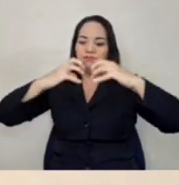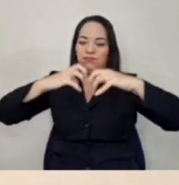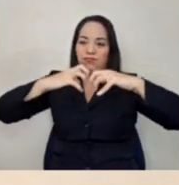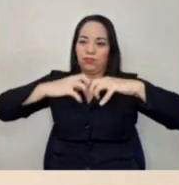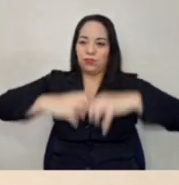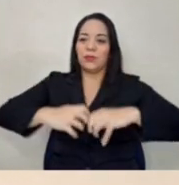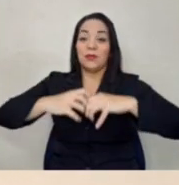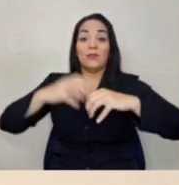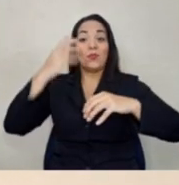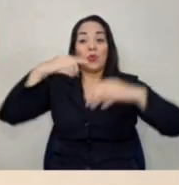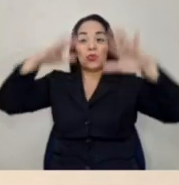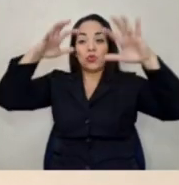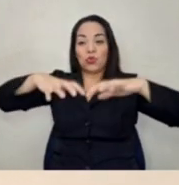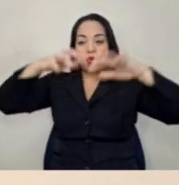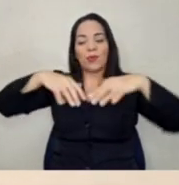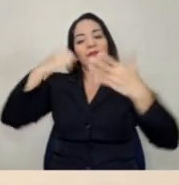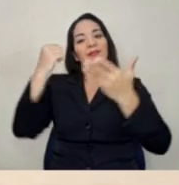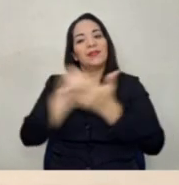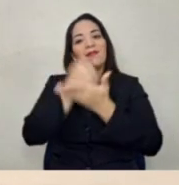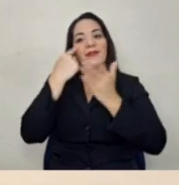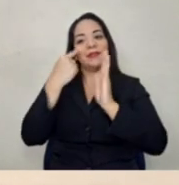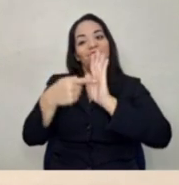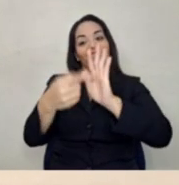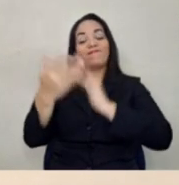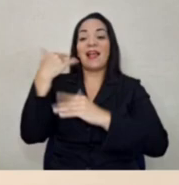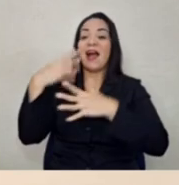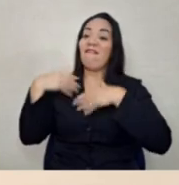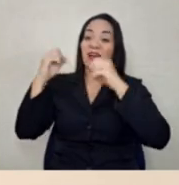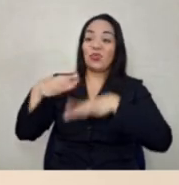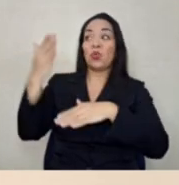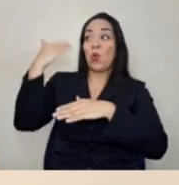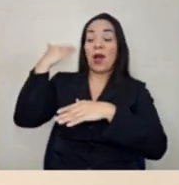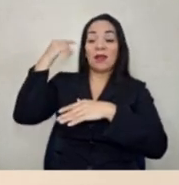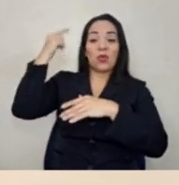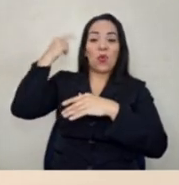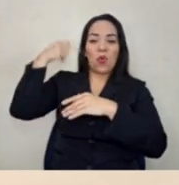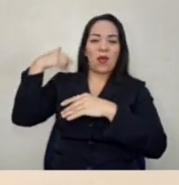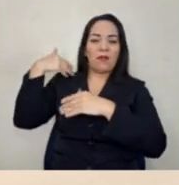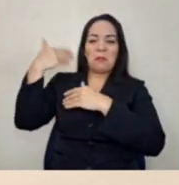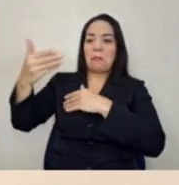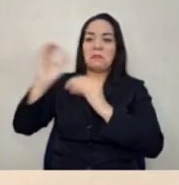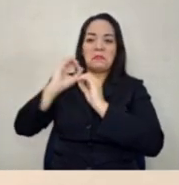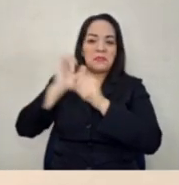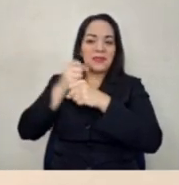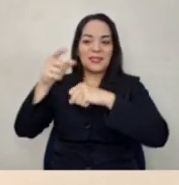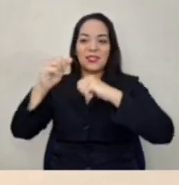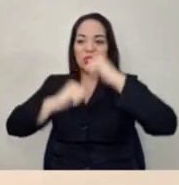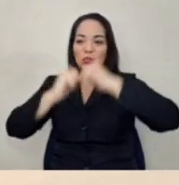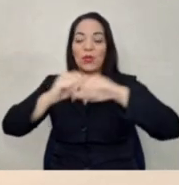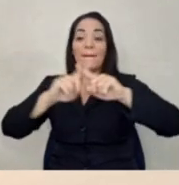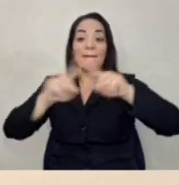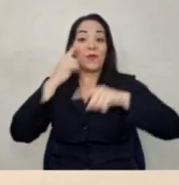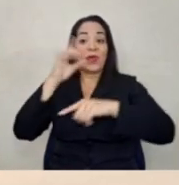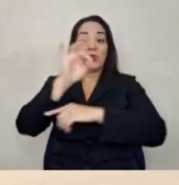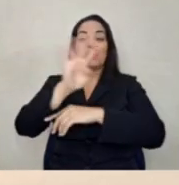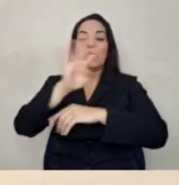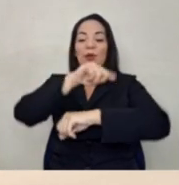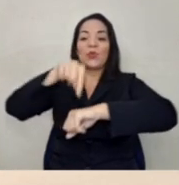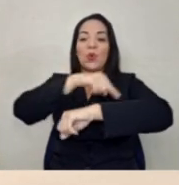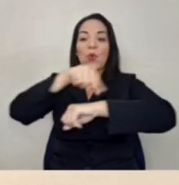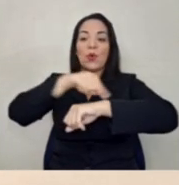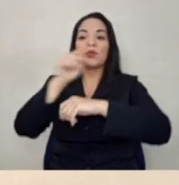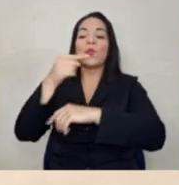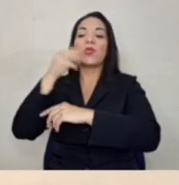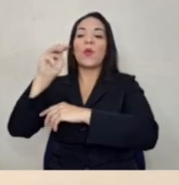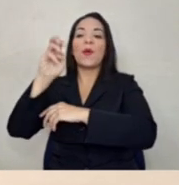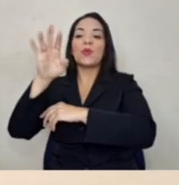lo que lamentablemente fue el abandono de muchos años que tuvo esta estructura, pero bueno, 84 horas, como nos decía don Mauricio Batalla,